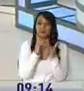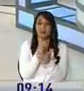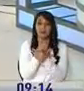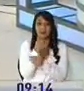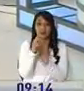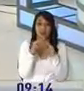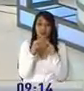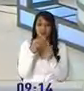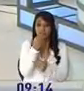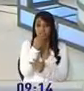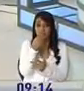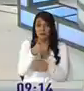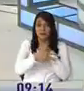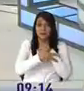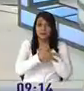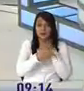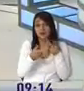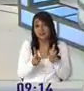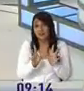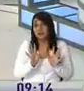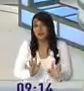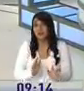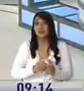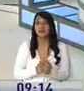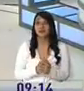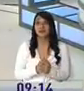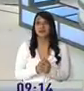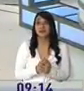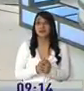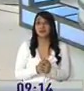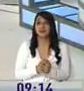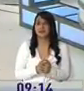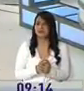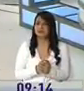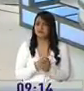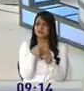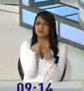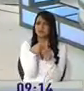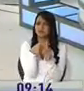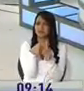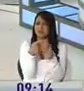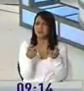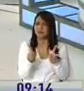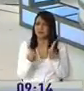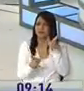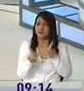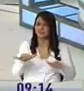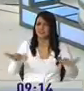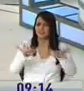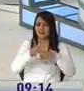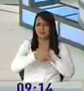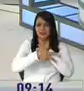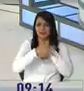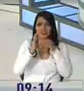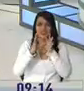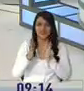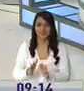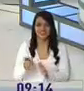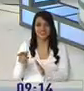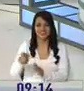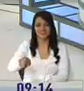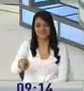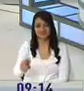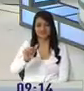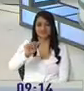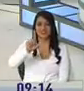gastronomía también Paraguay Mira tú y sobre Qué linda no tiene bastante positivismo también mucha buena energía nuestra compañera de la red albavisión